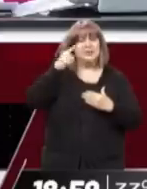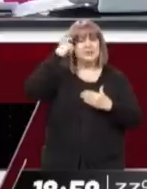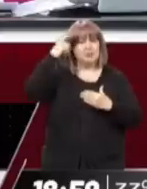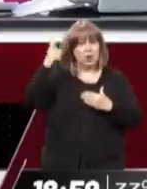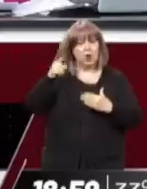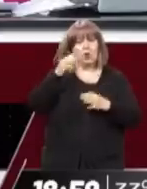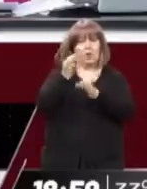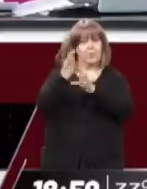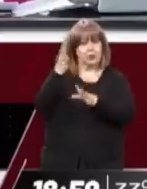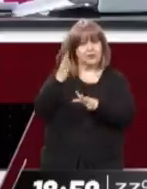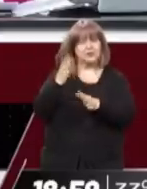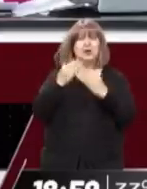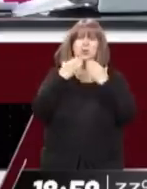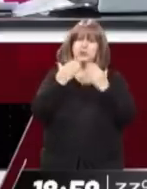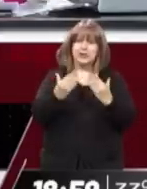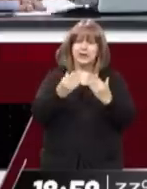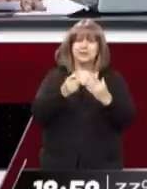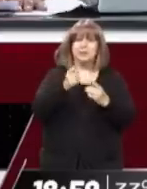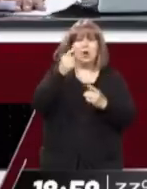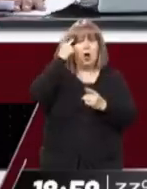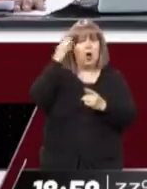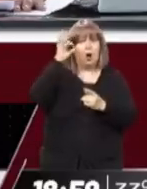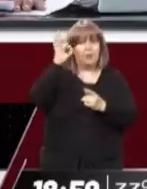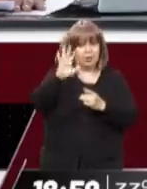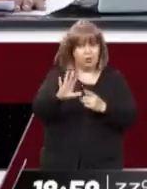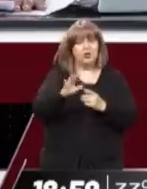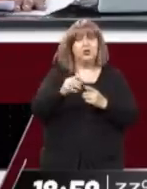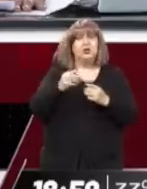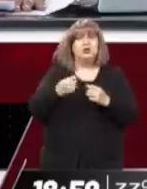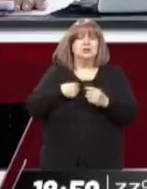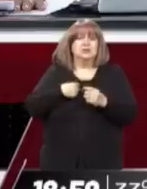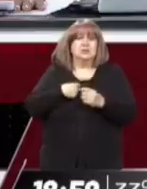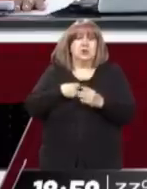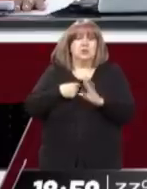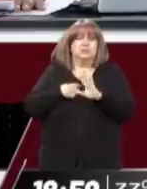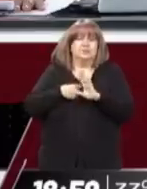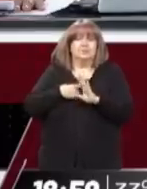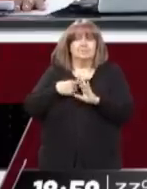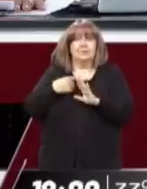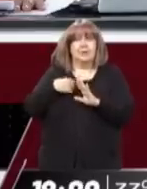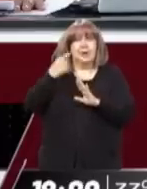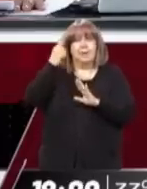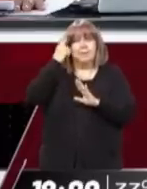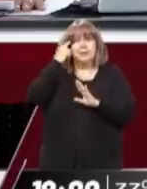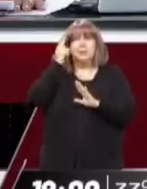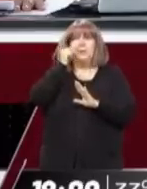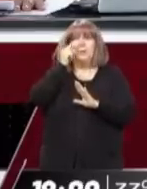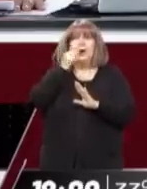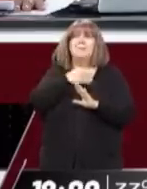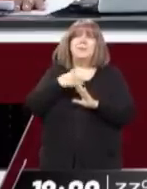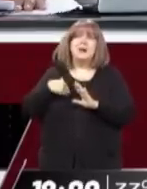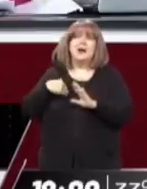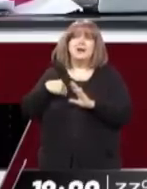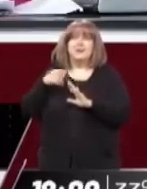viste, también en poder encontrar algunas respuestas, digo, como sociedad. No, no quiero ni pensar en los papás de Fernando, ¿no? Que no, nada debe satisfacer, porque